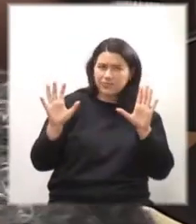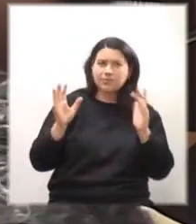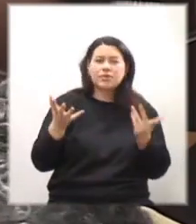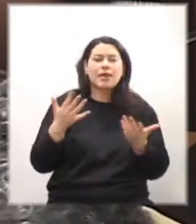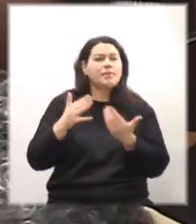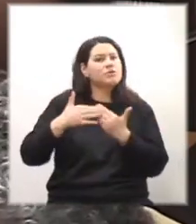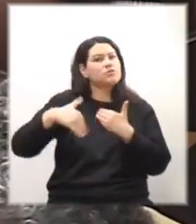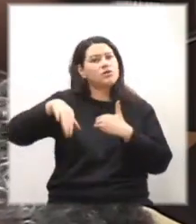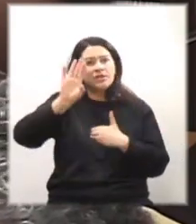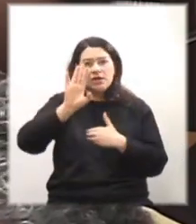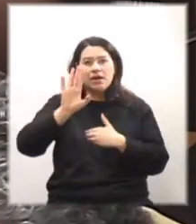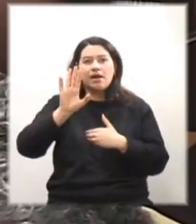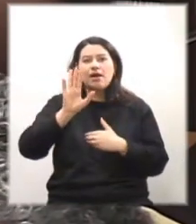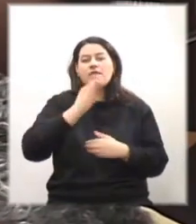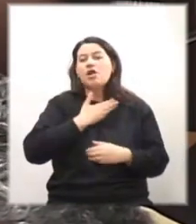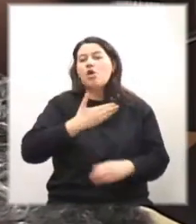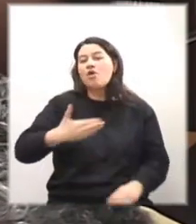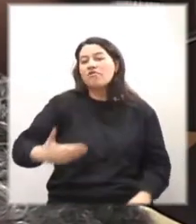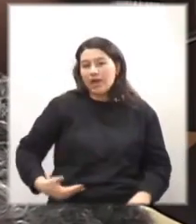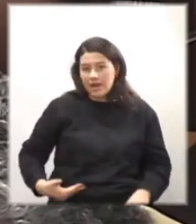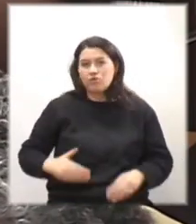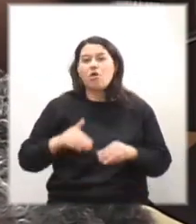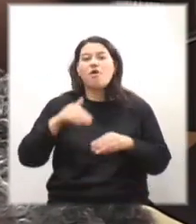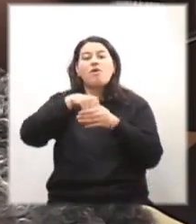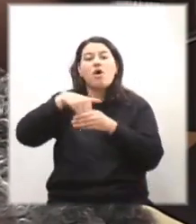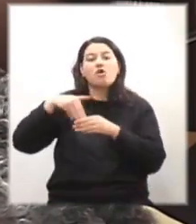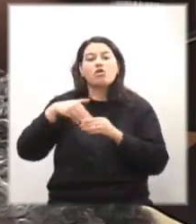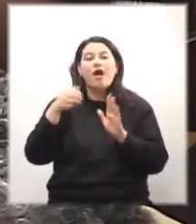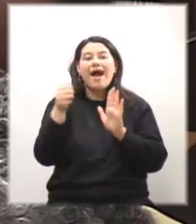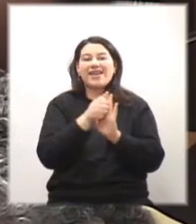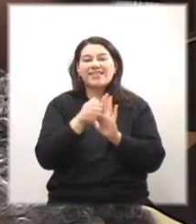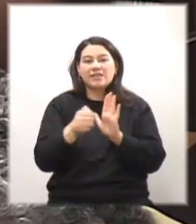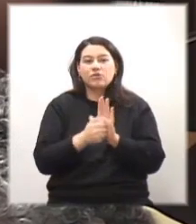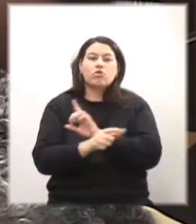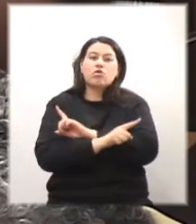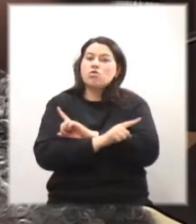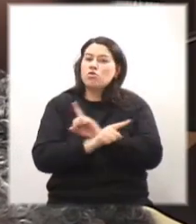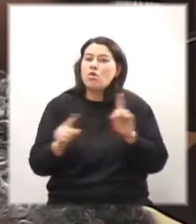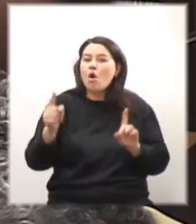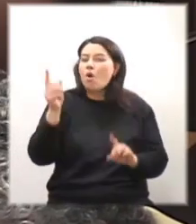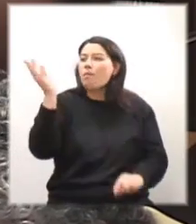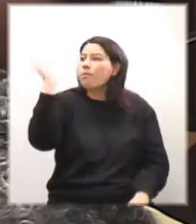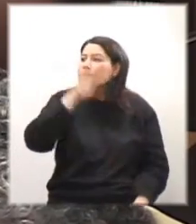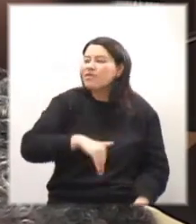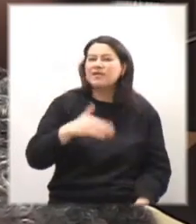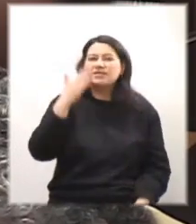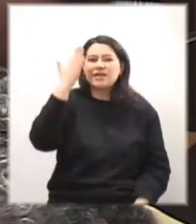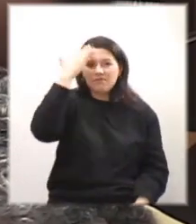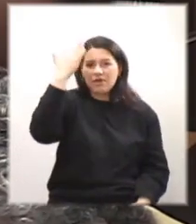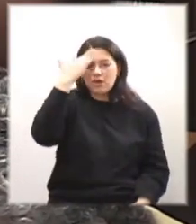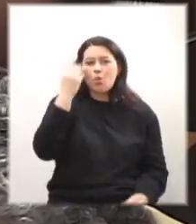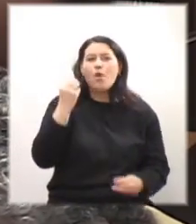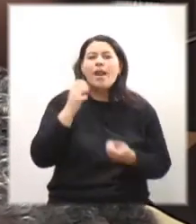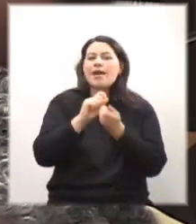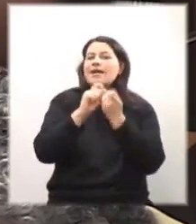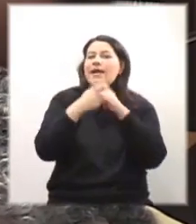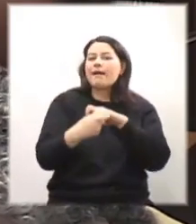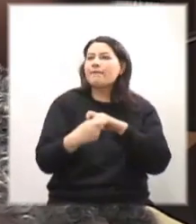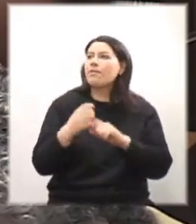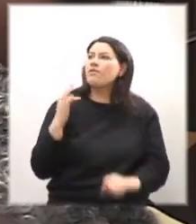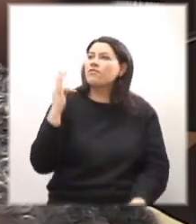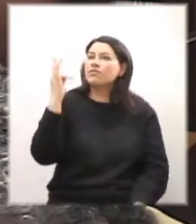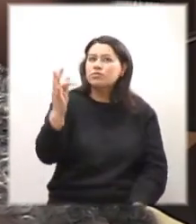La mayoría oficialista votó artículos que no se puede saber qué impacto fiscal